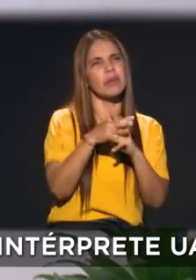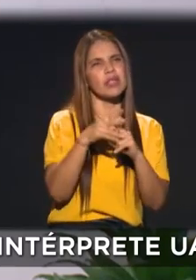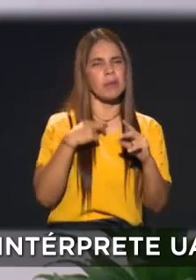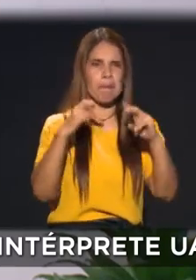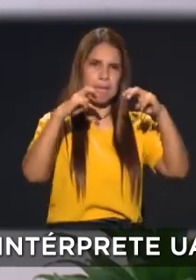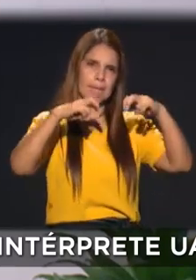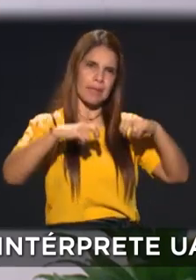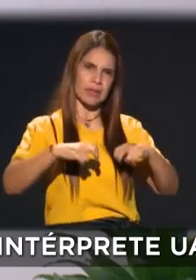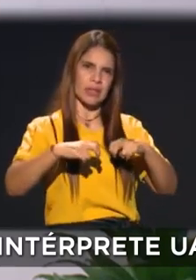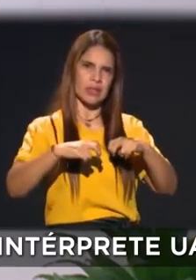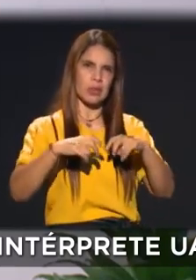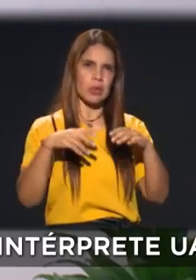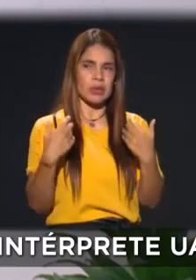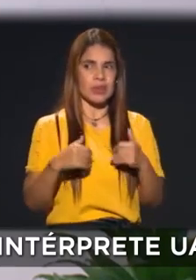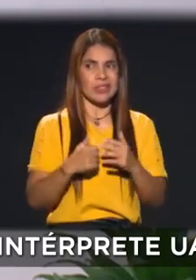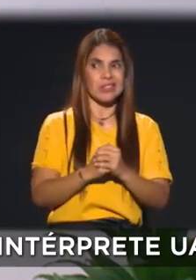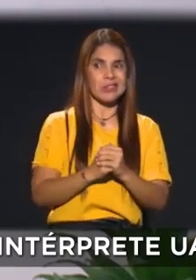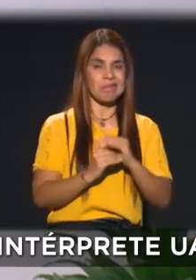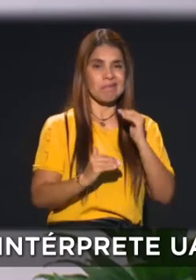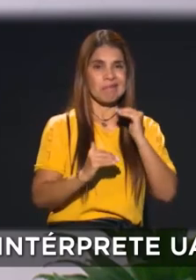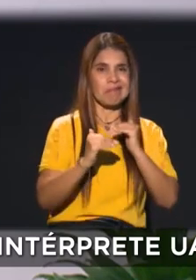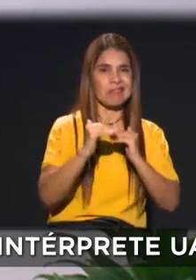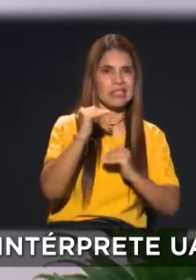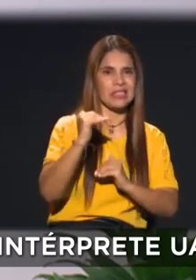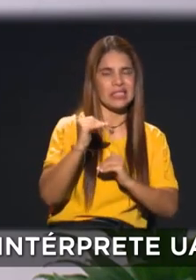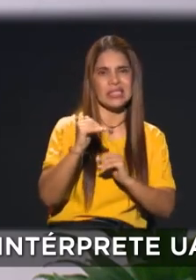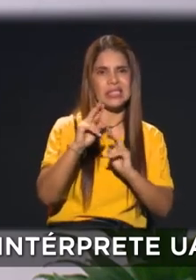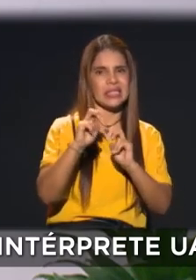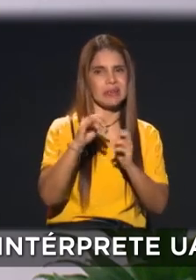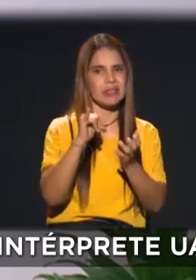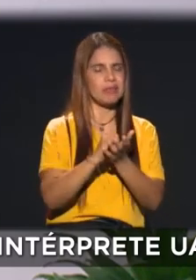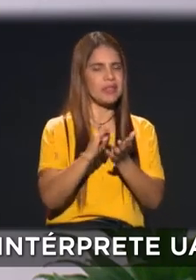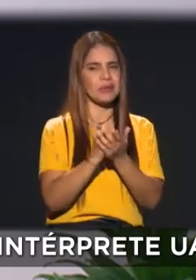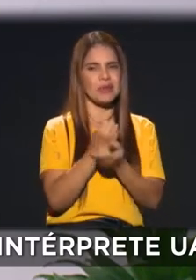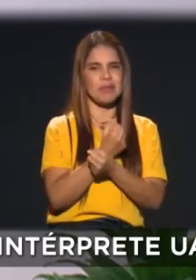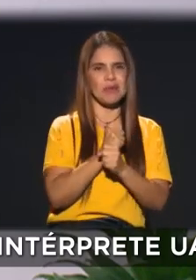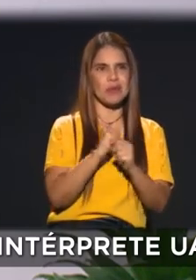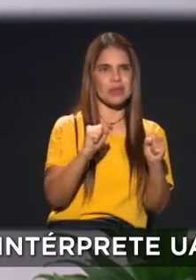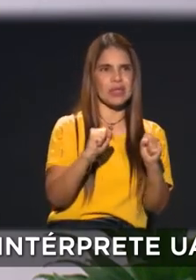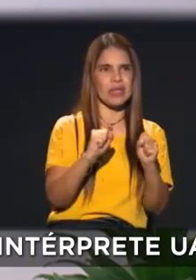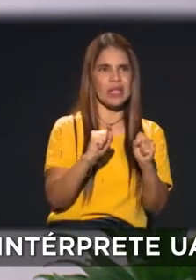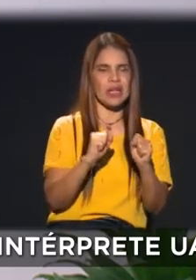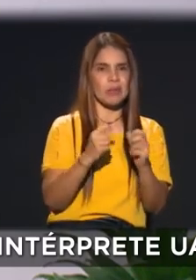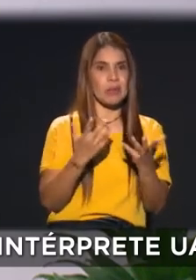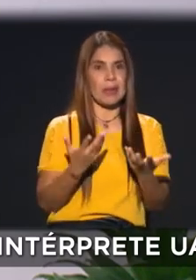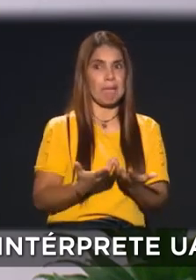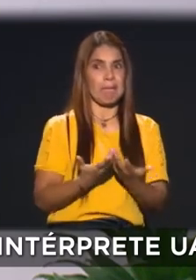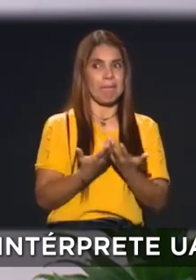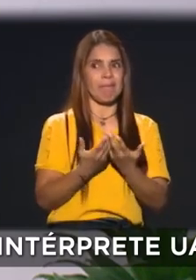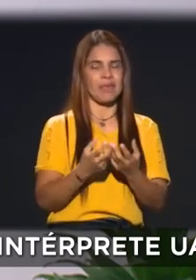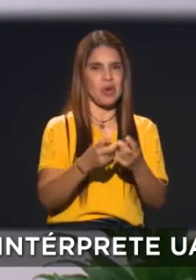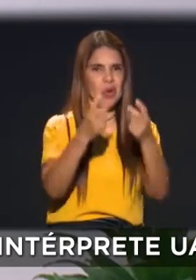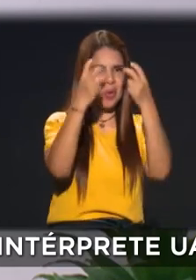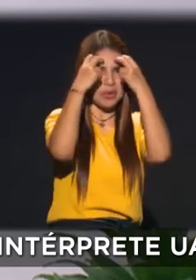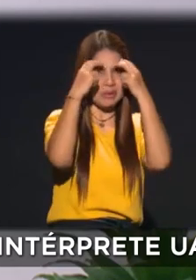sienta con otra persona y dice, bueno, de pronto no estoy como en el mismo nivel, o no podemos conversar de lo mismo, o no le puedo llevar toda la conversación o la contraria porque a veces no